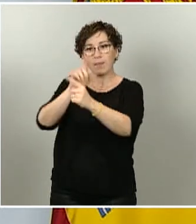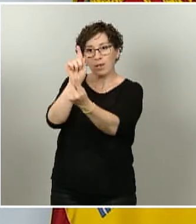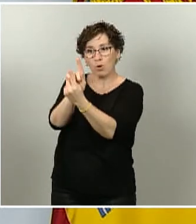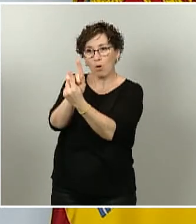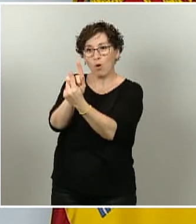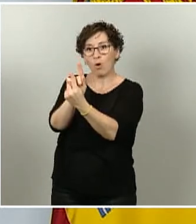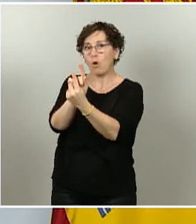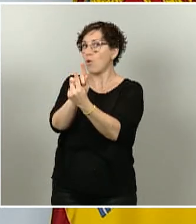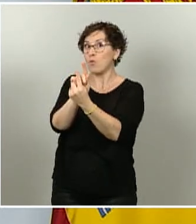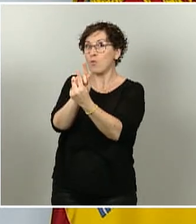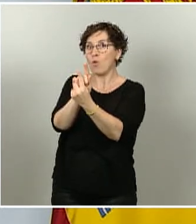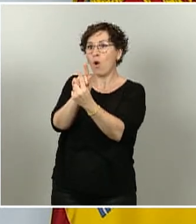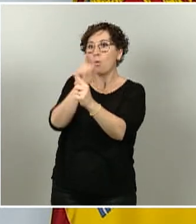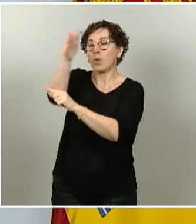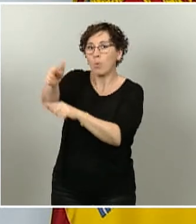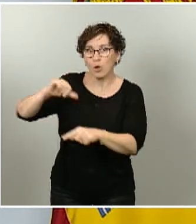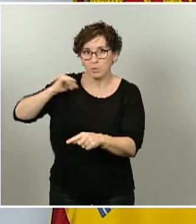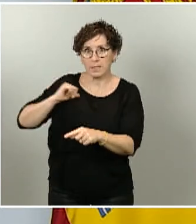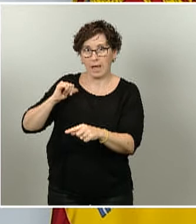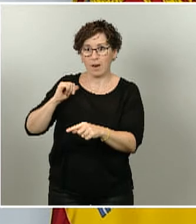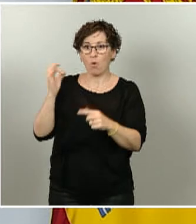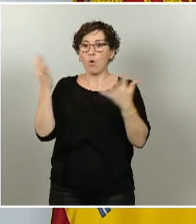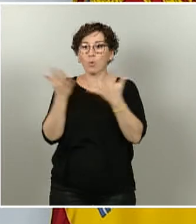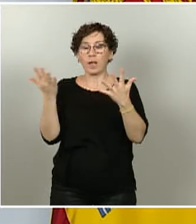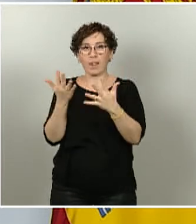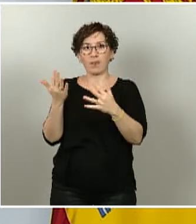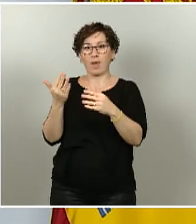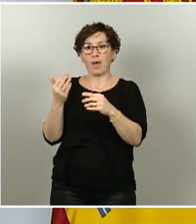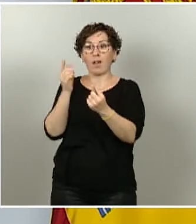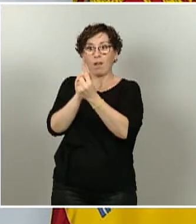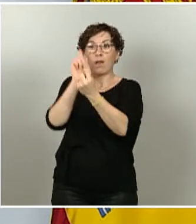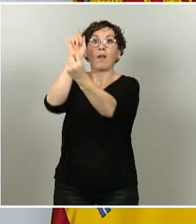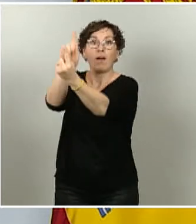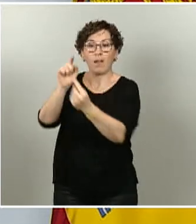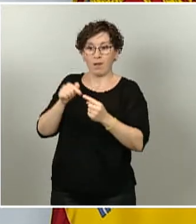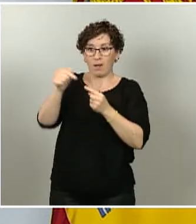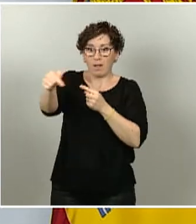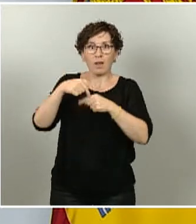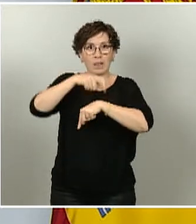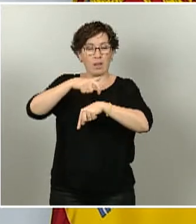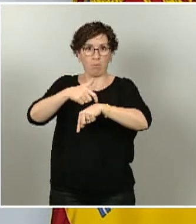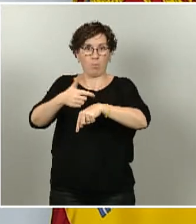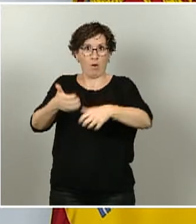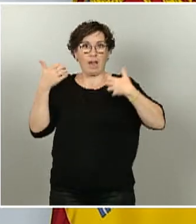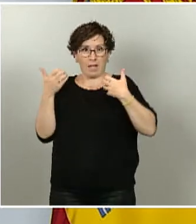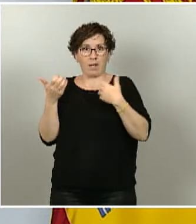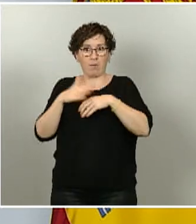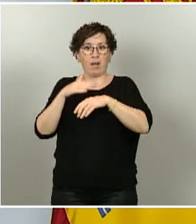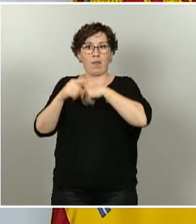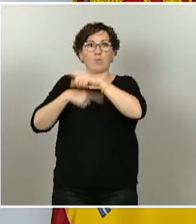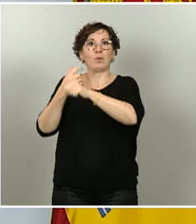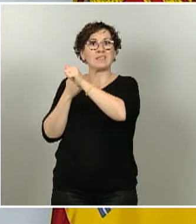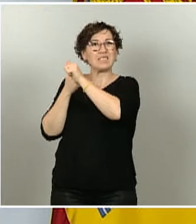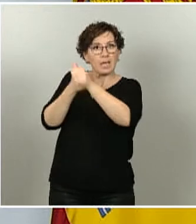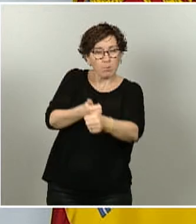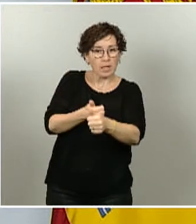las urgencias, da un margen muy diferente de cara a la reacción para, en primer lugar, poder hacer un seguimiento, un trazado, un rastreo